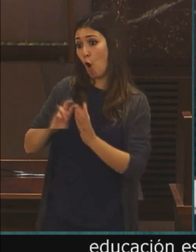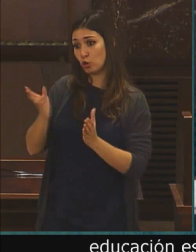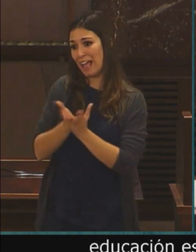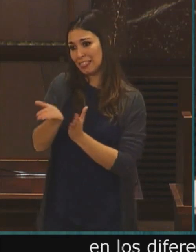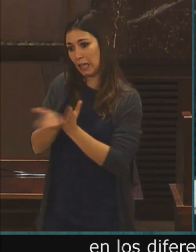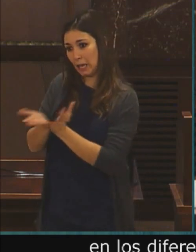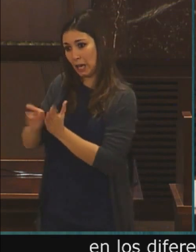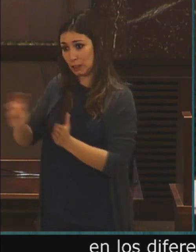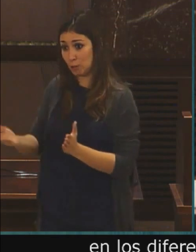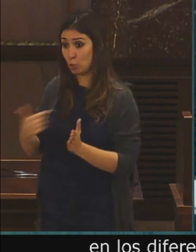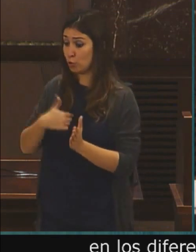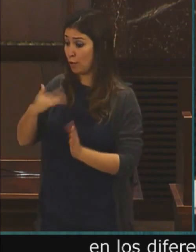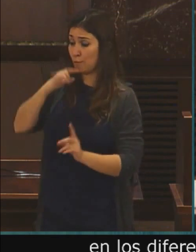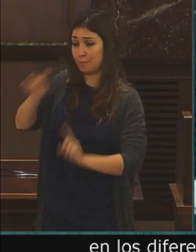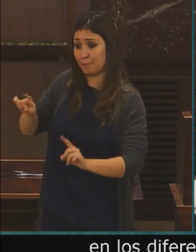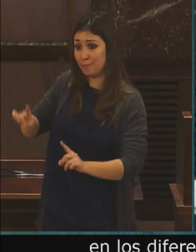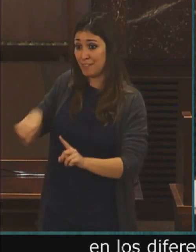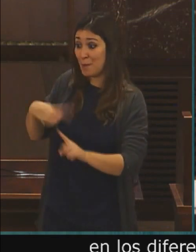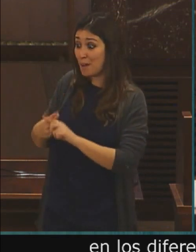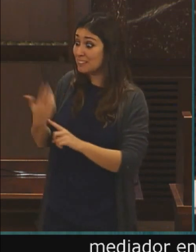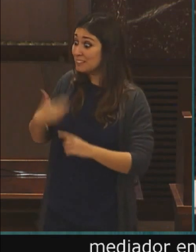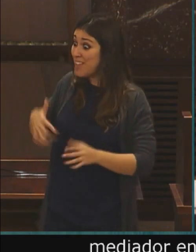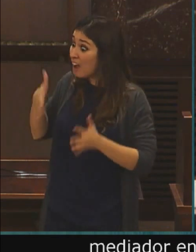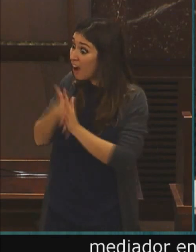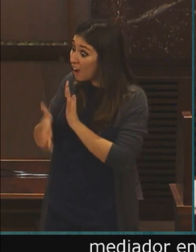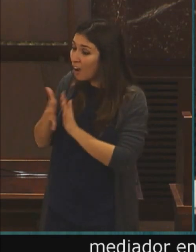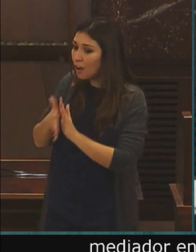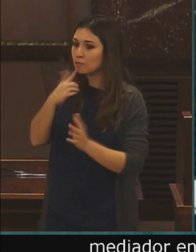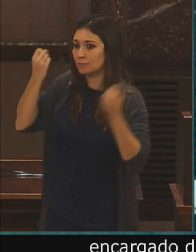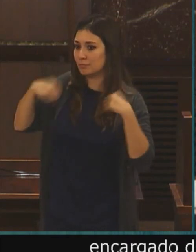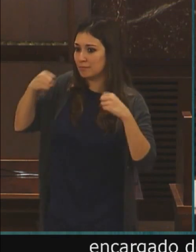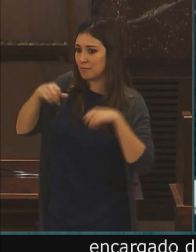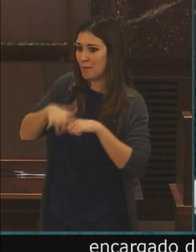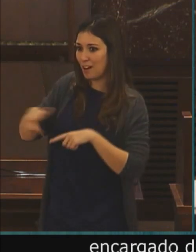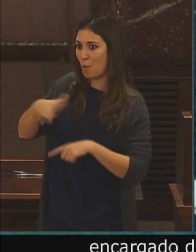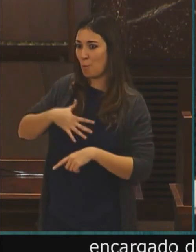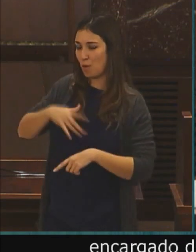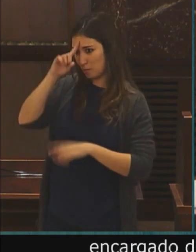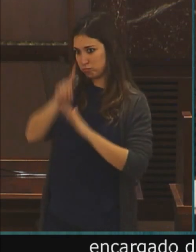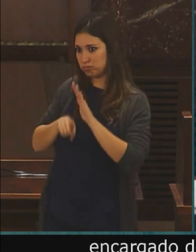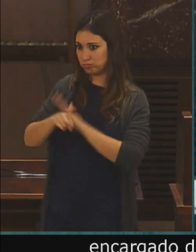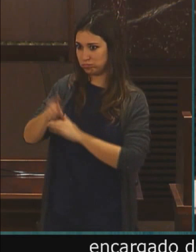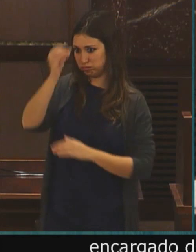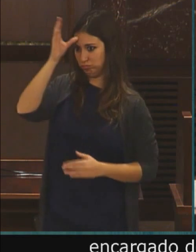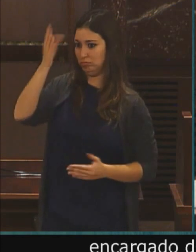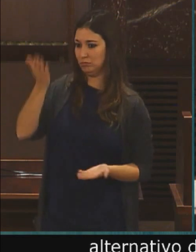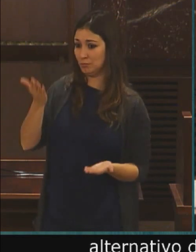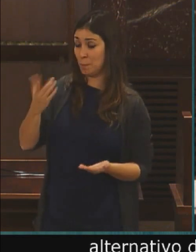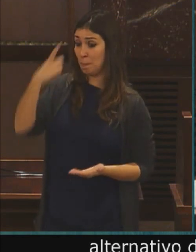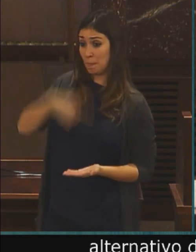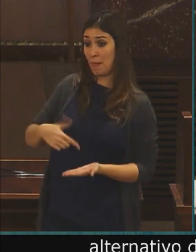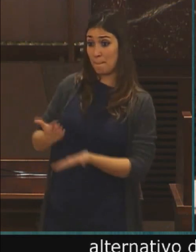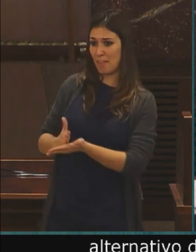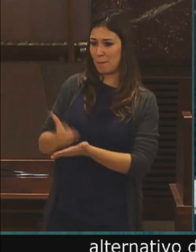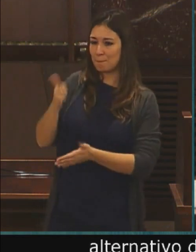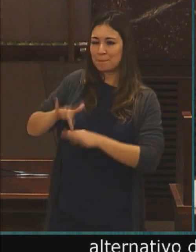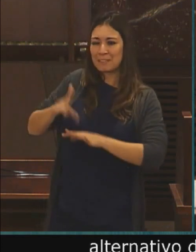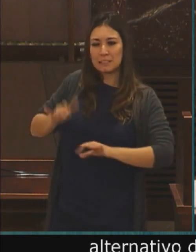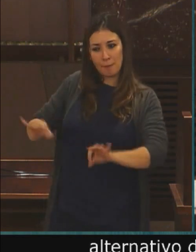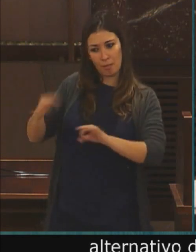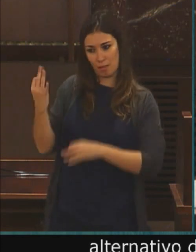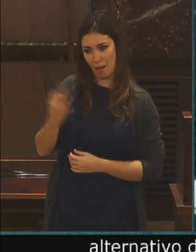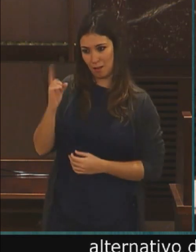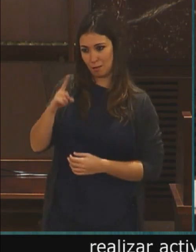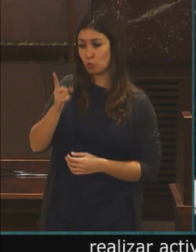comunicación y va a ser el encargado de realizar actividades que favorezcan el desarrollo cognitivo del usuario. El mediador deberá tener una sensibilidad